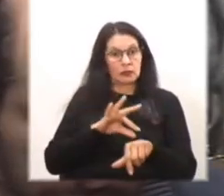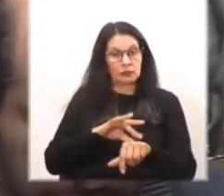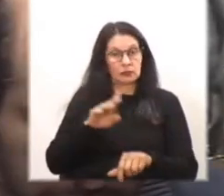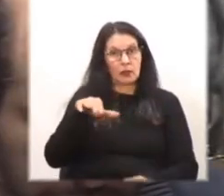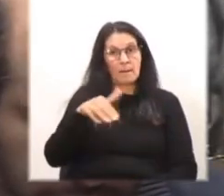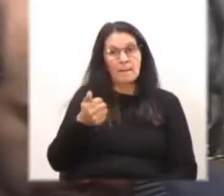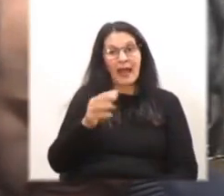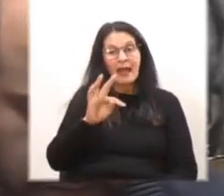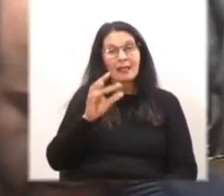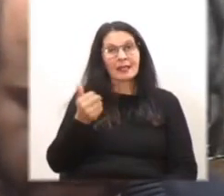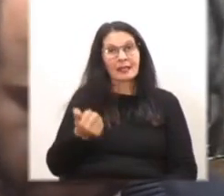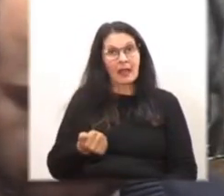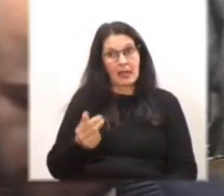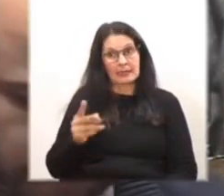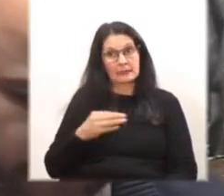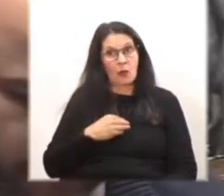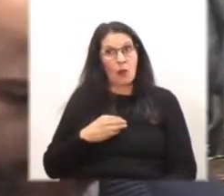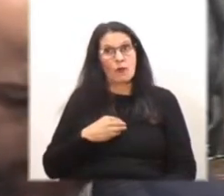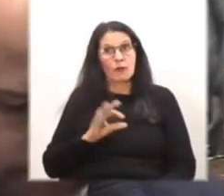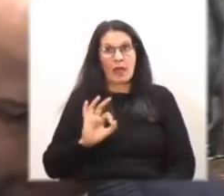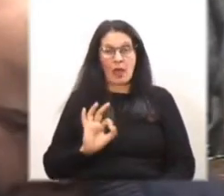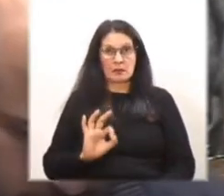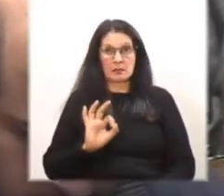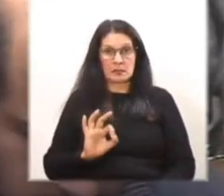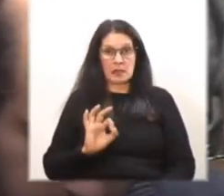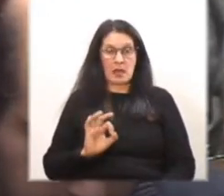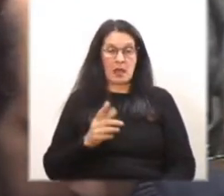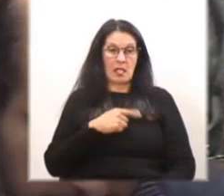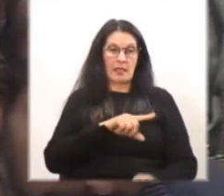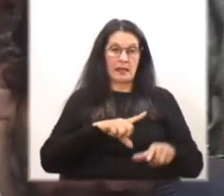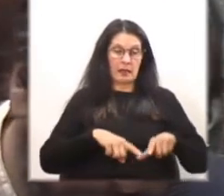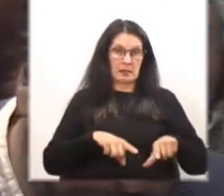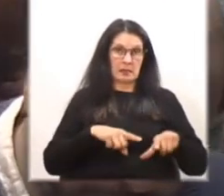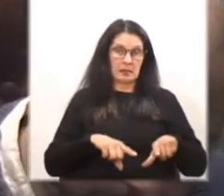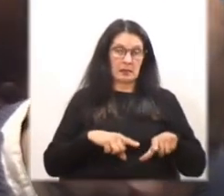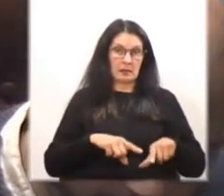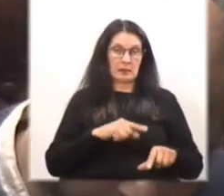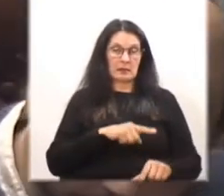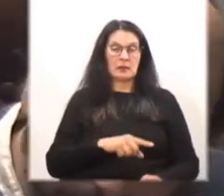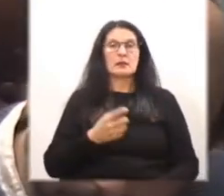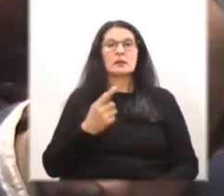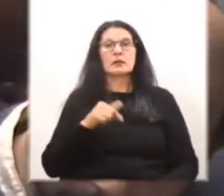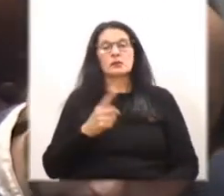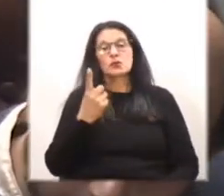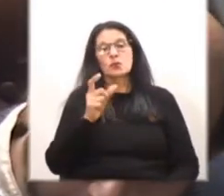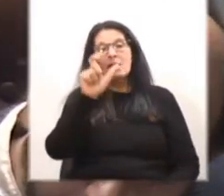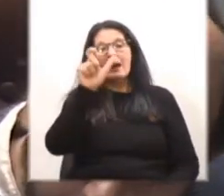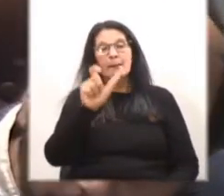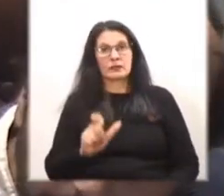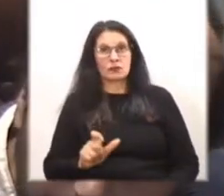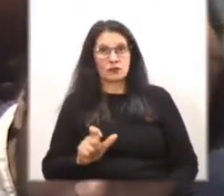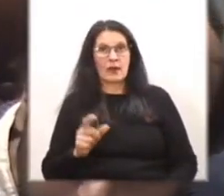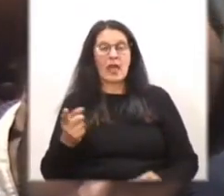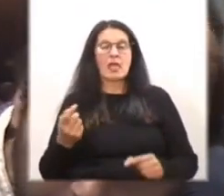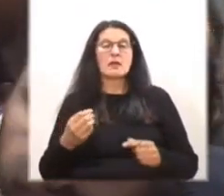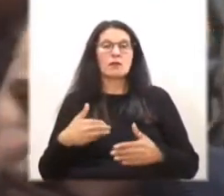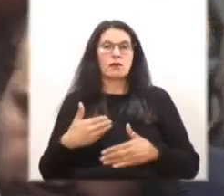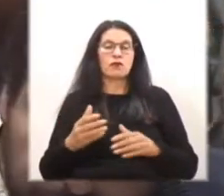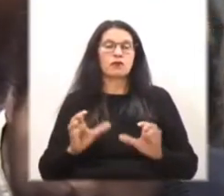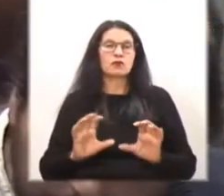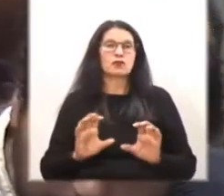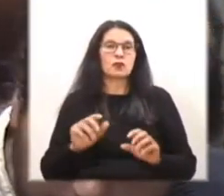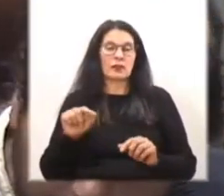persona de estricta confianza del señor canciller, además de ser una persona avesada en funciones de este